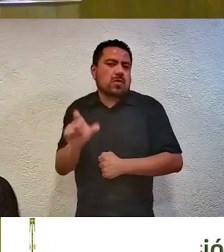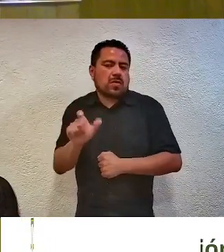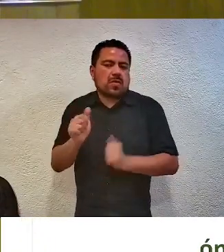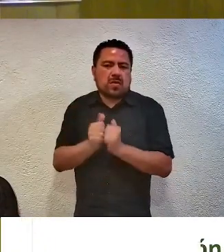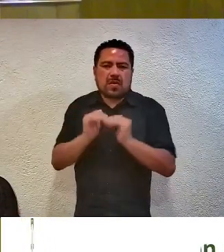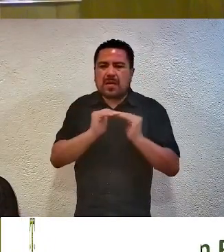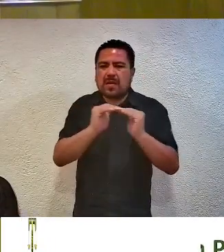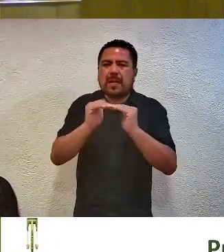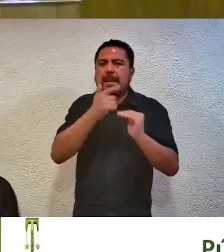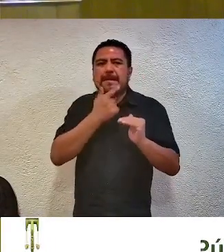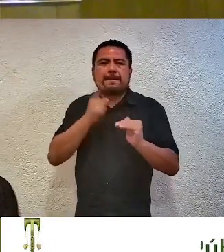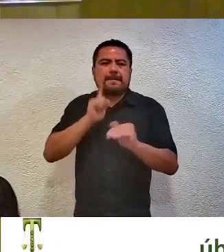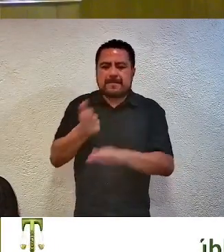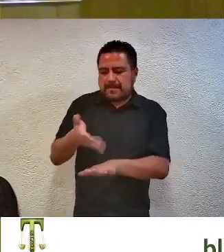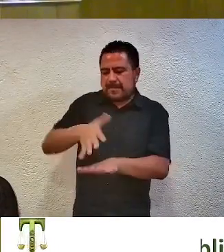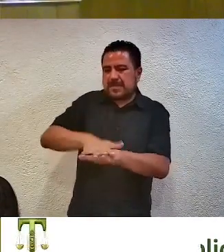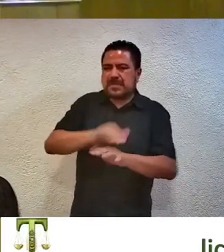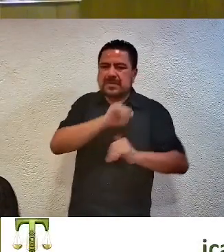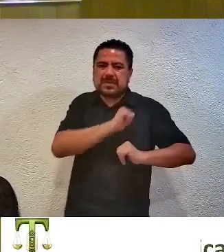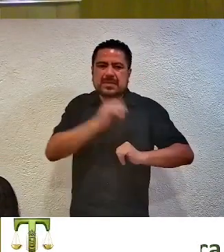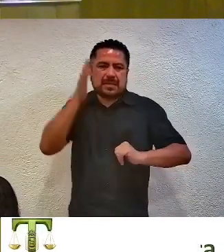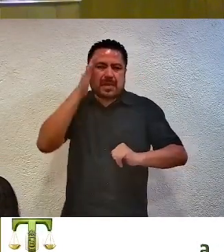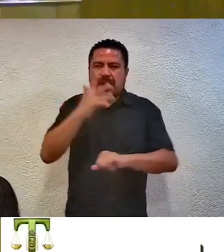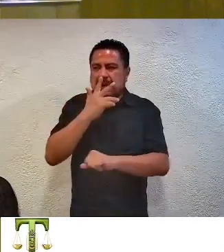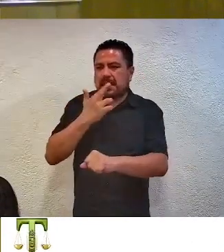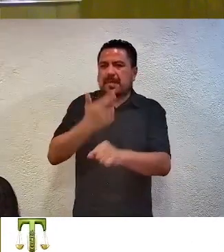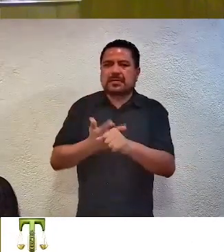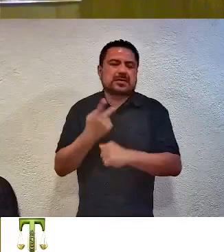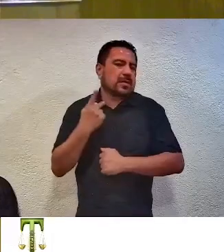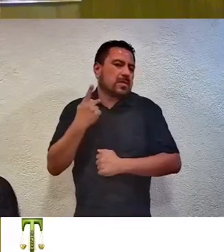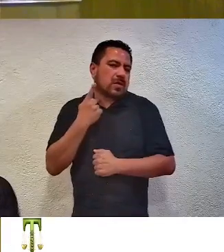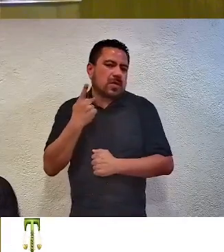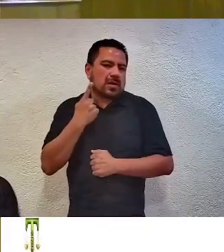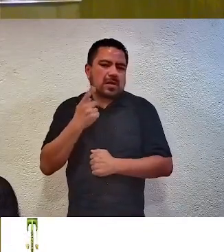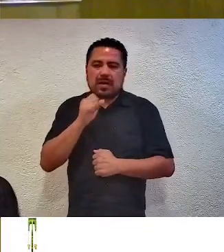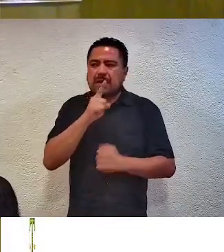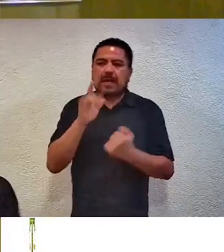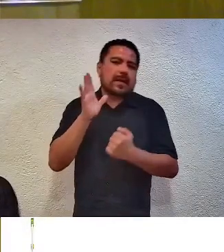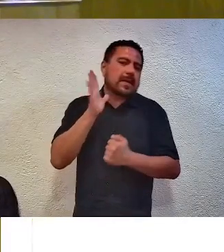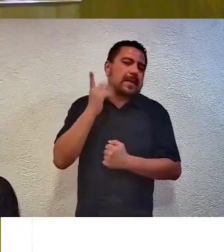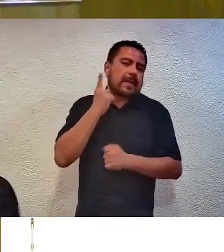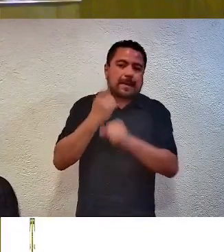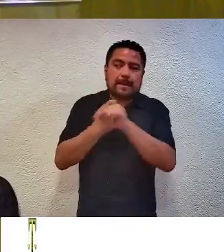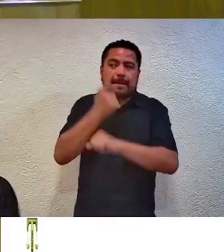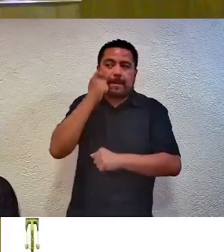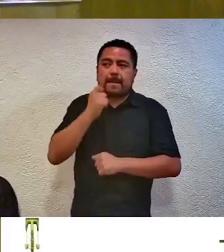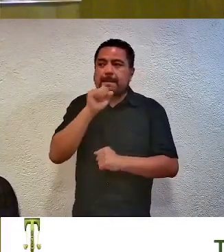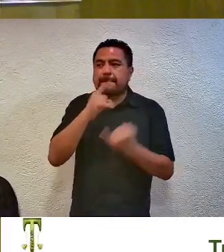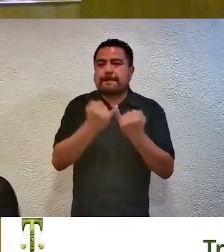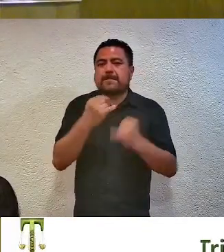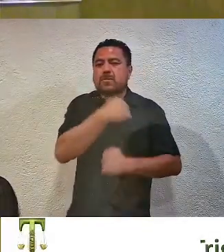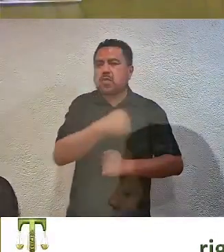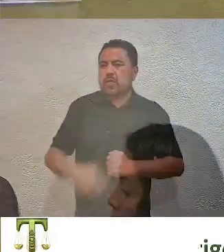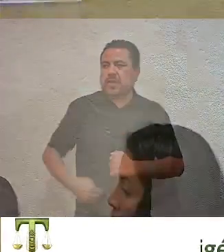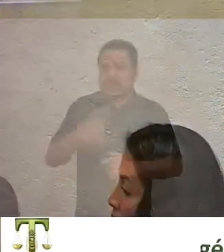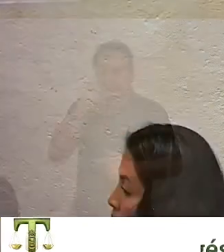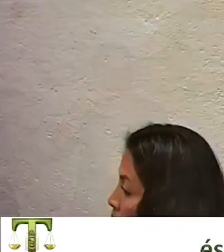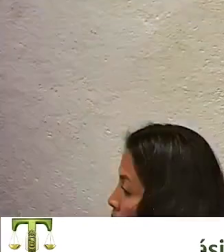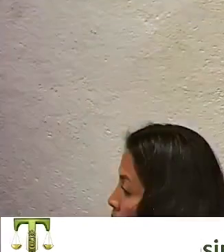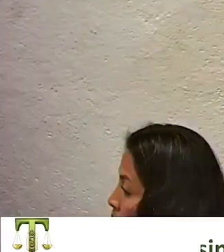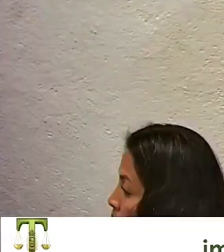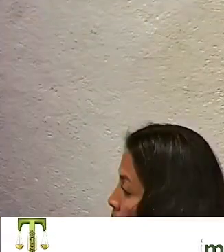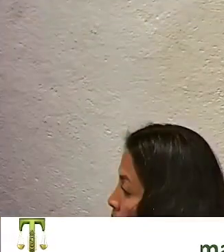paridad de género en la integración de los órganos de representación política en el Congreso del Estado y en los ayuntamientos para el proceso electoral